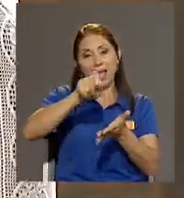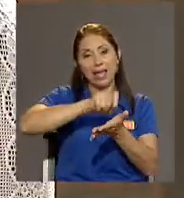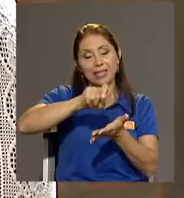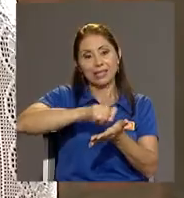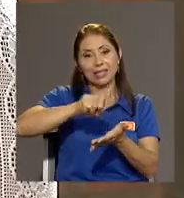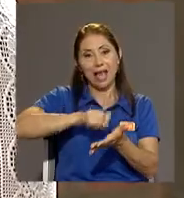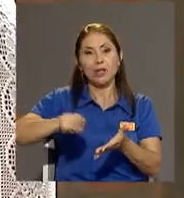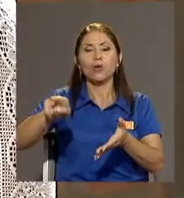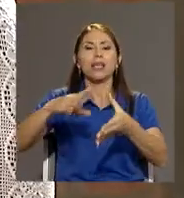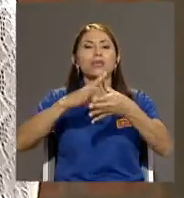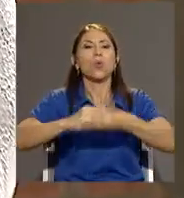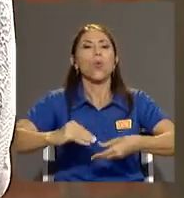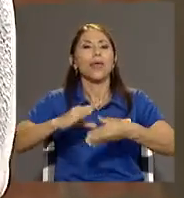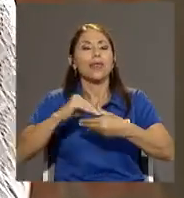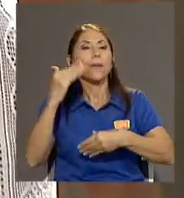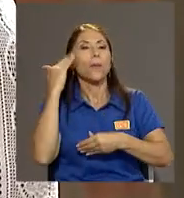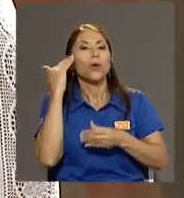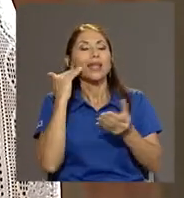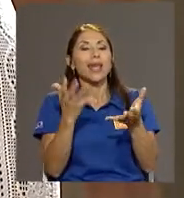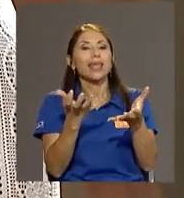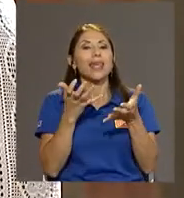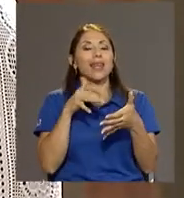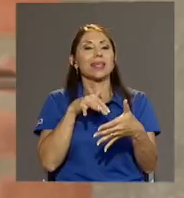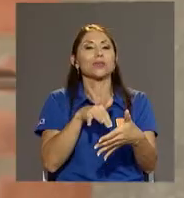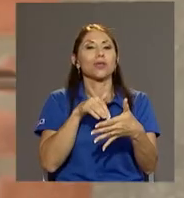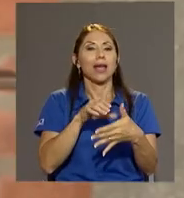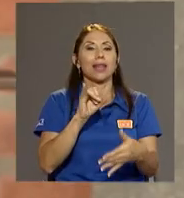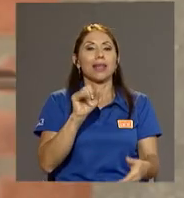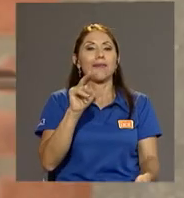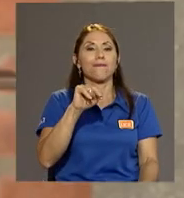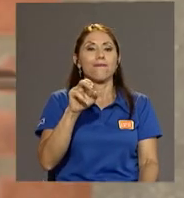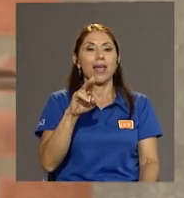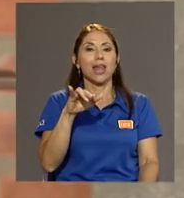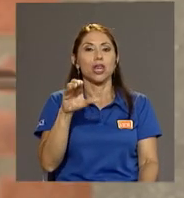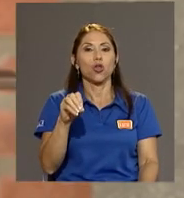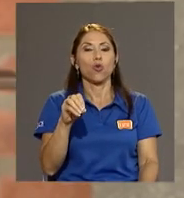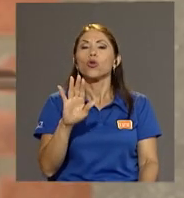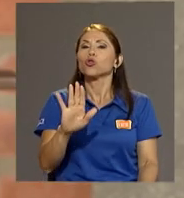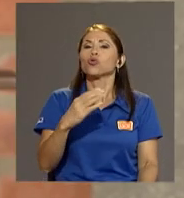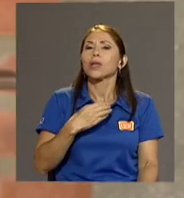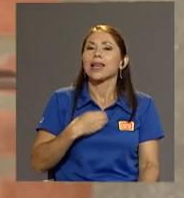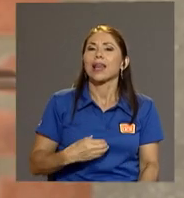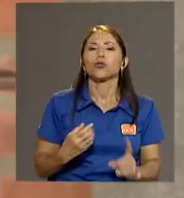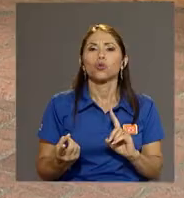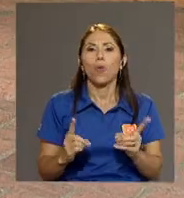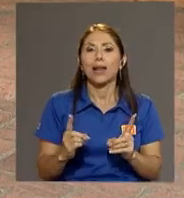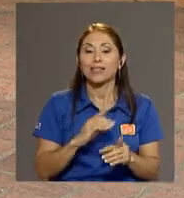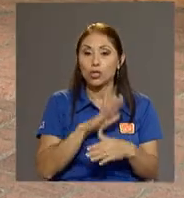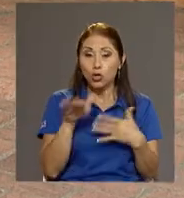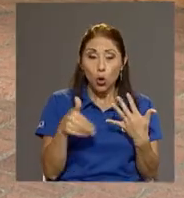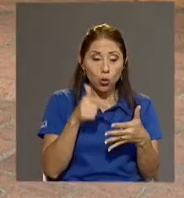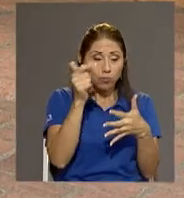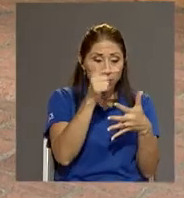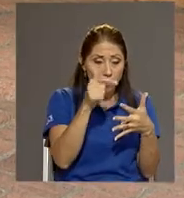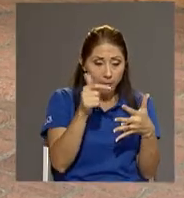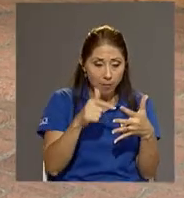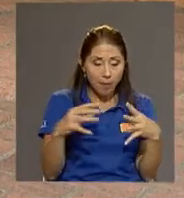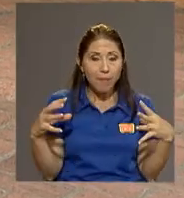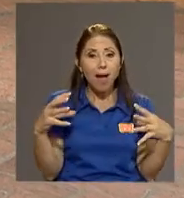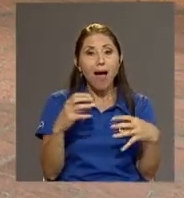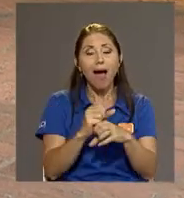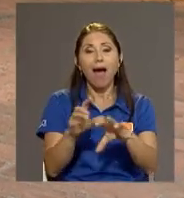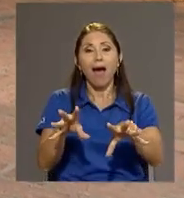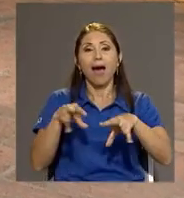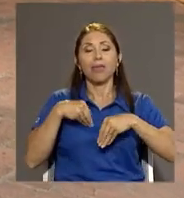qué quieren ir en Beni y cuáles son sus anhelos. Todo eso se conjuga para poder dar la admisión. ¿Y para